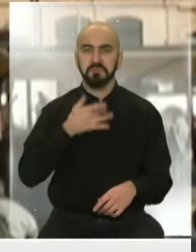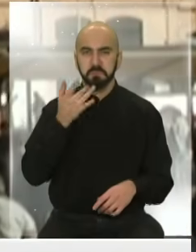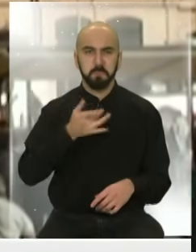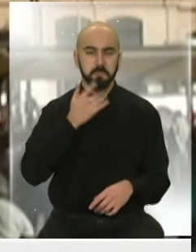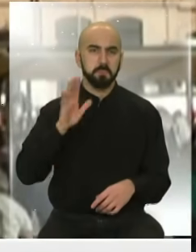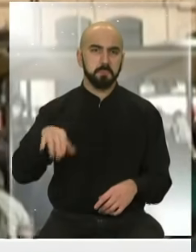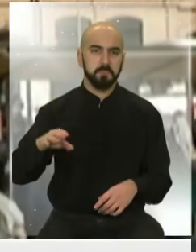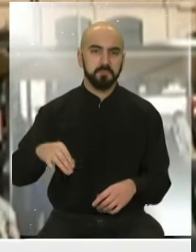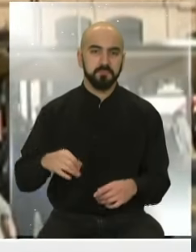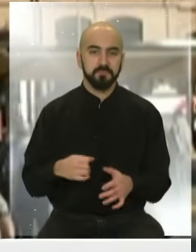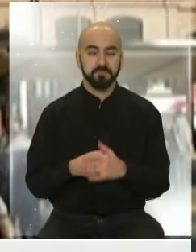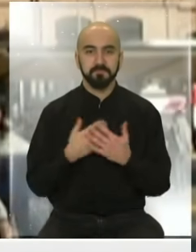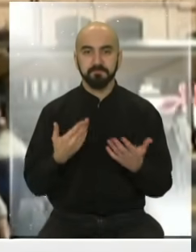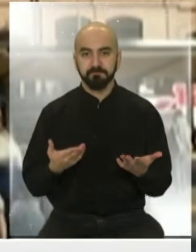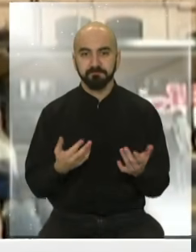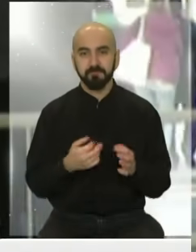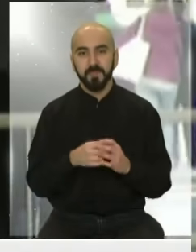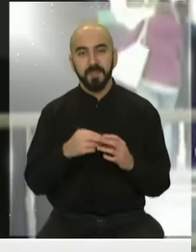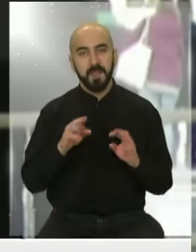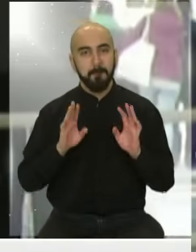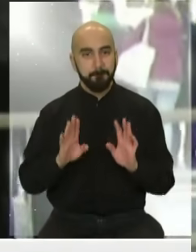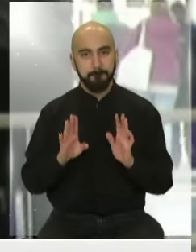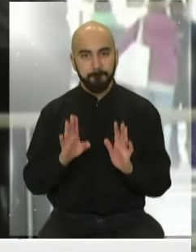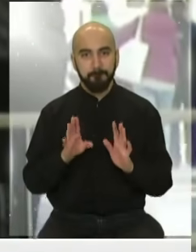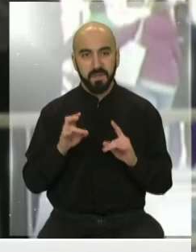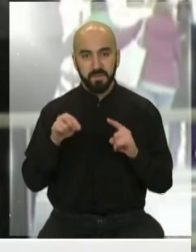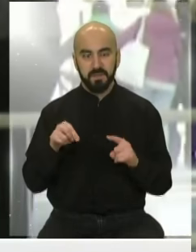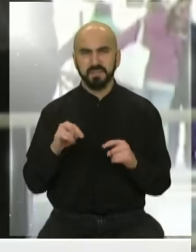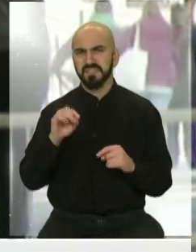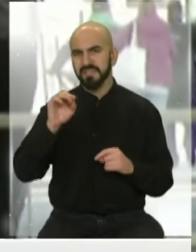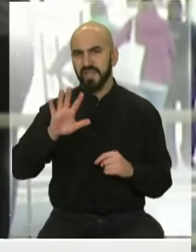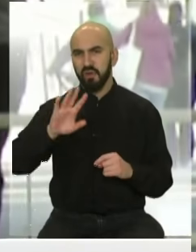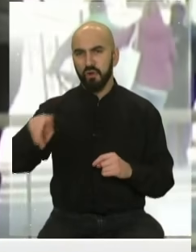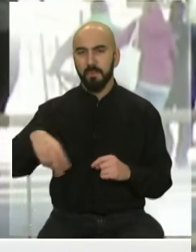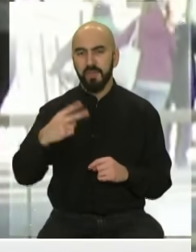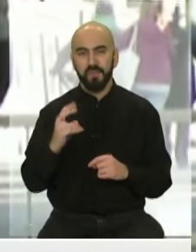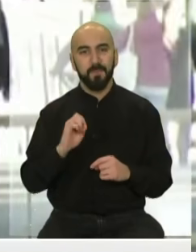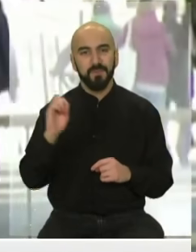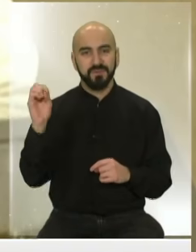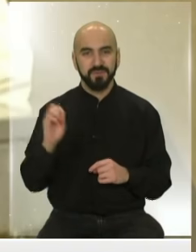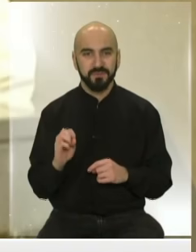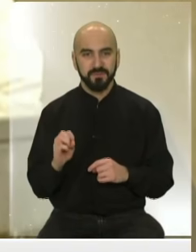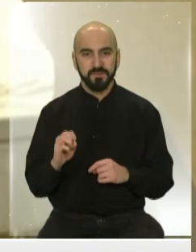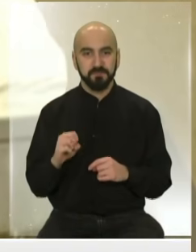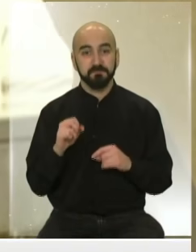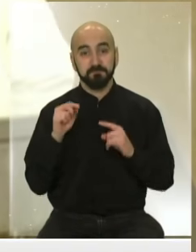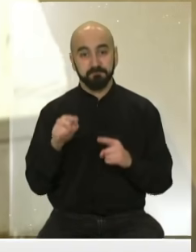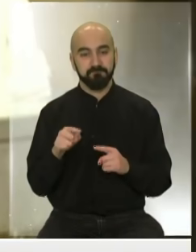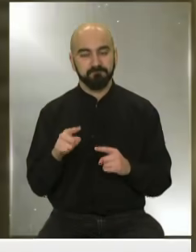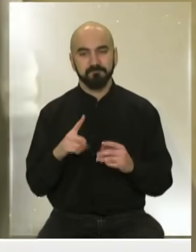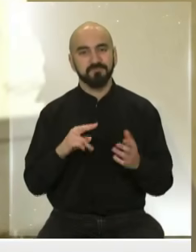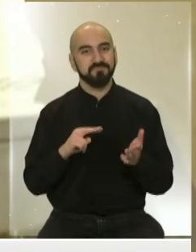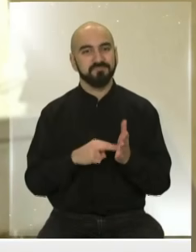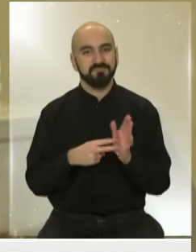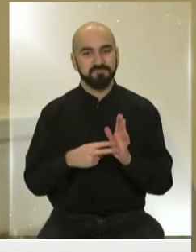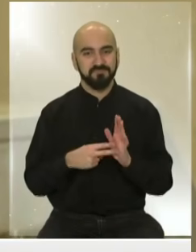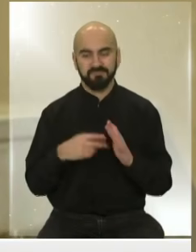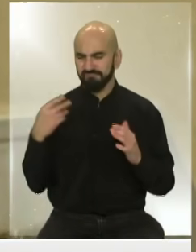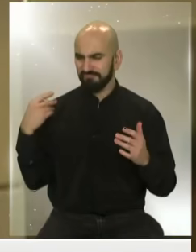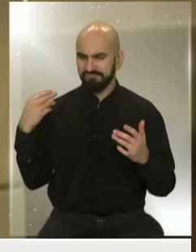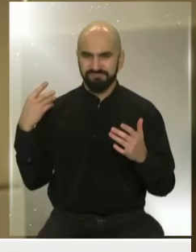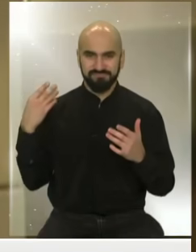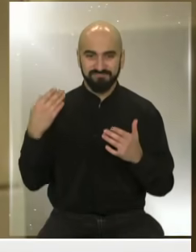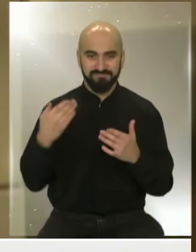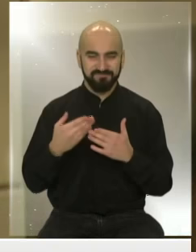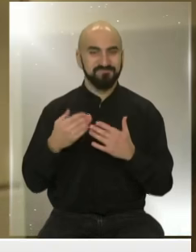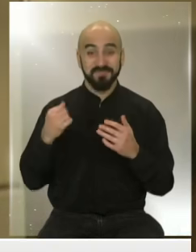la economía. Se espera que la región se contraiga este año un 5,2%, es decir, será la recesión más profunda en 50 años, y